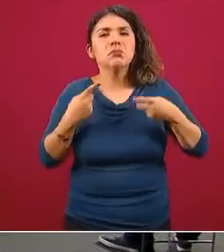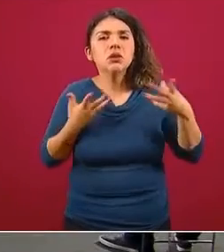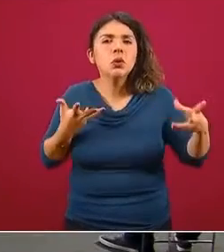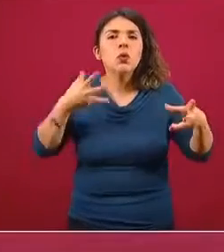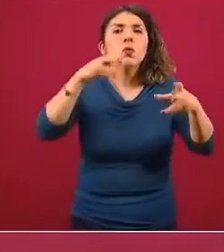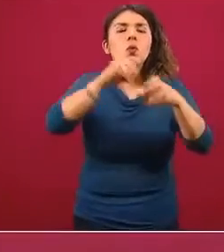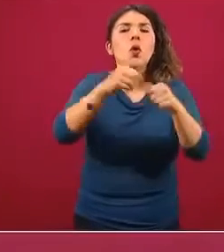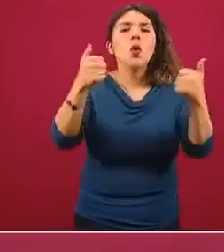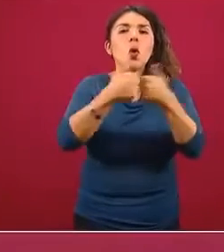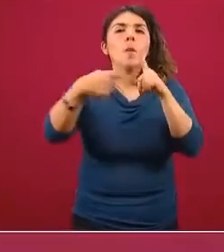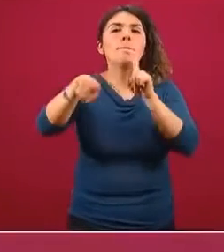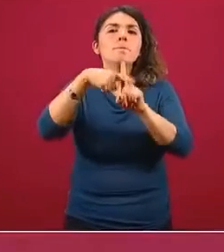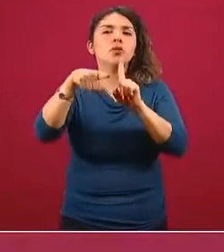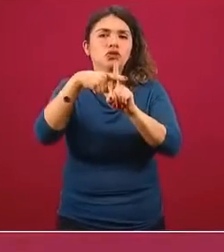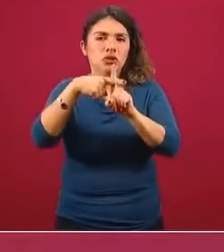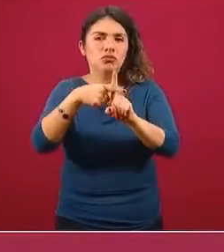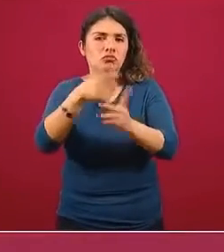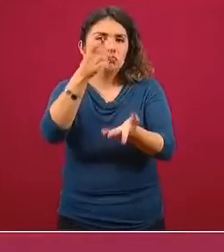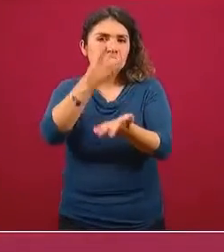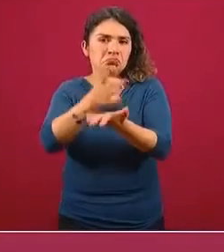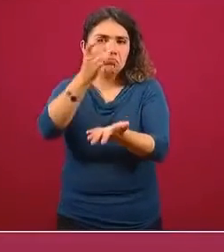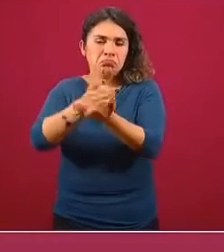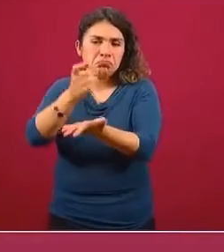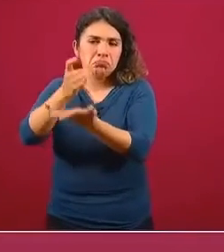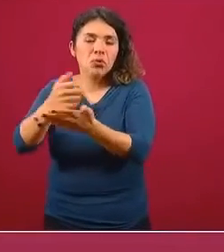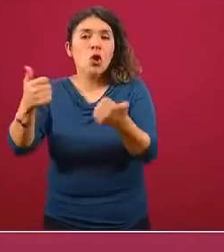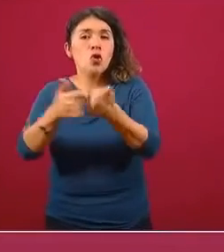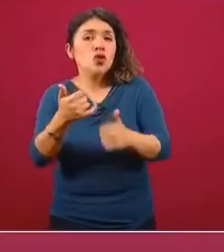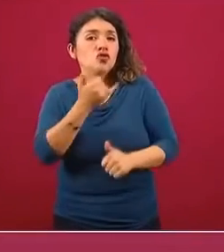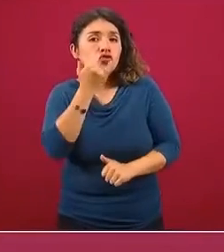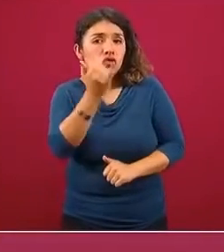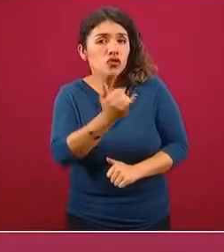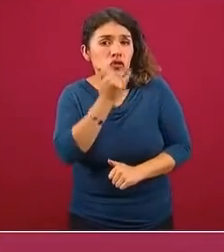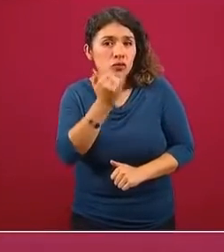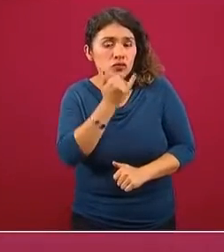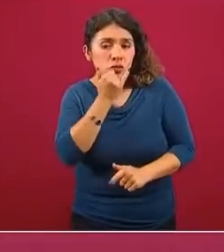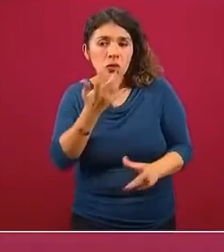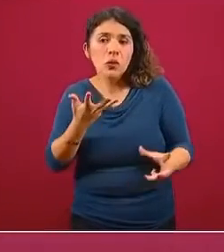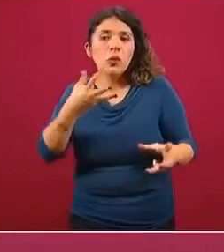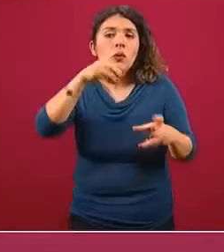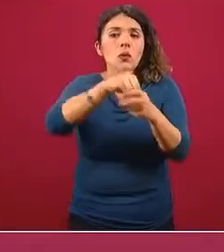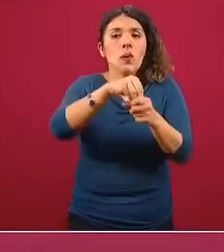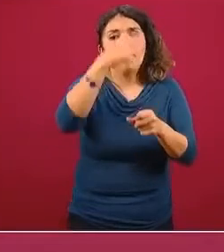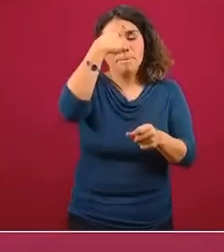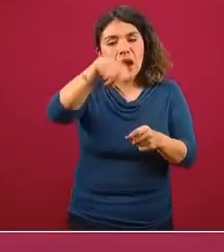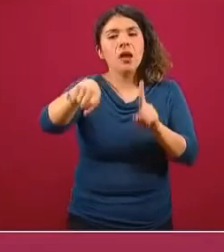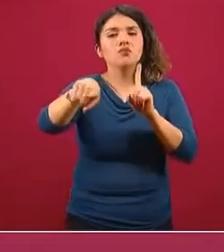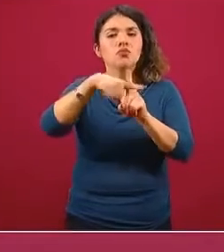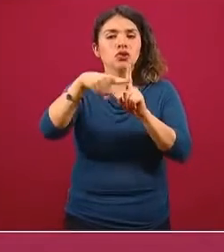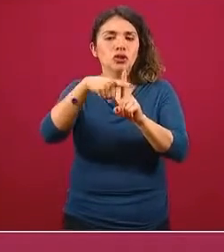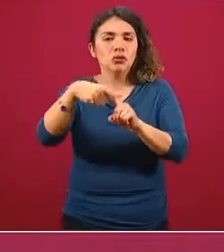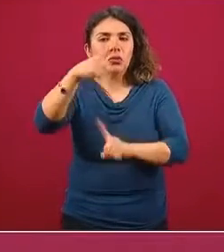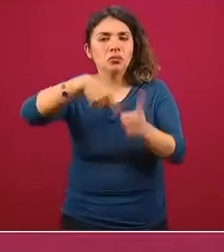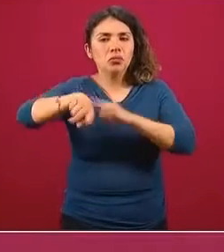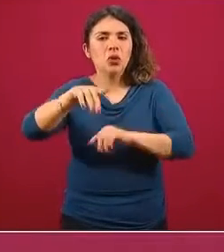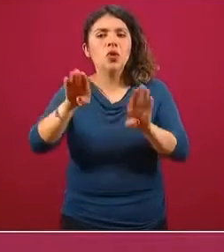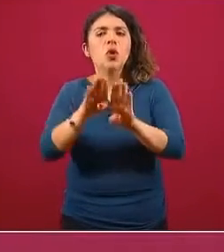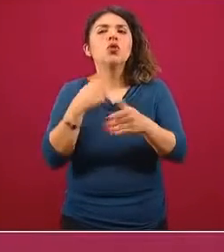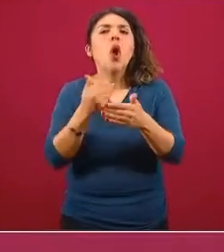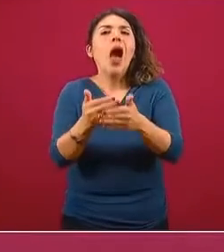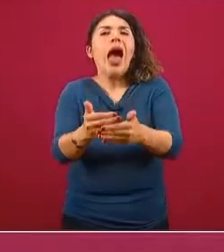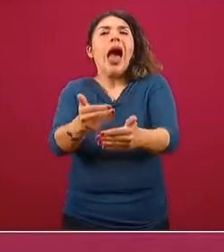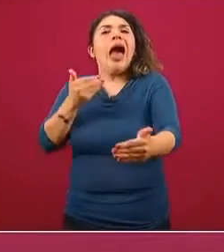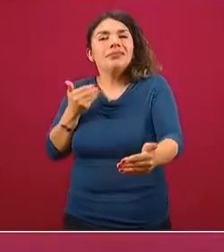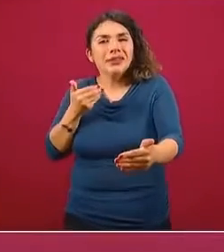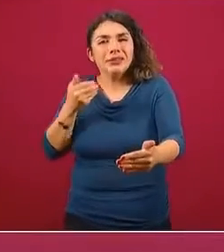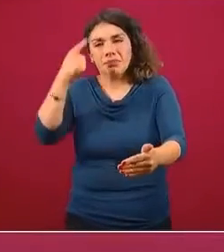personas que fueron casos sospechosos y se suman a los casos confirmados. Es decir, no estamos